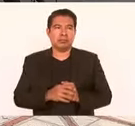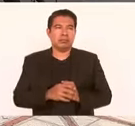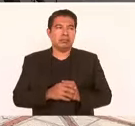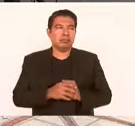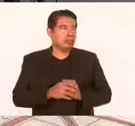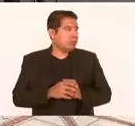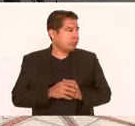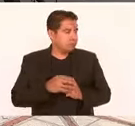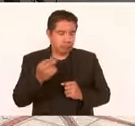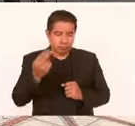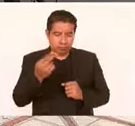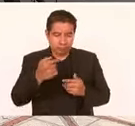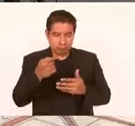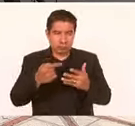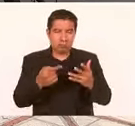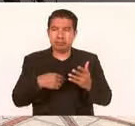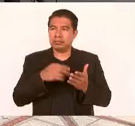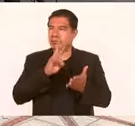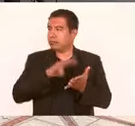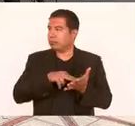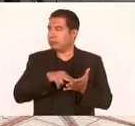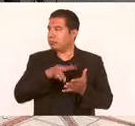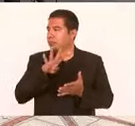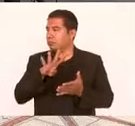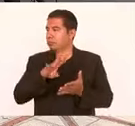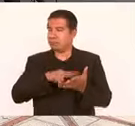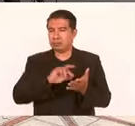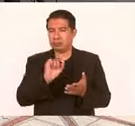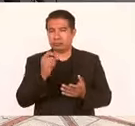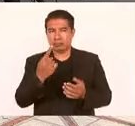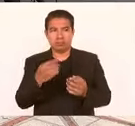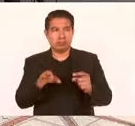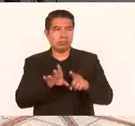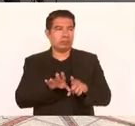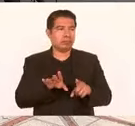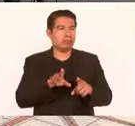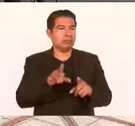tenemos que en el periodo 2019-2021 se han destinado más de